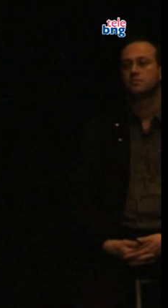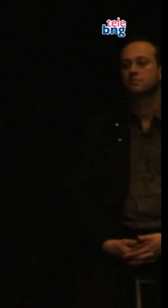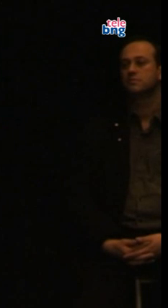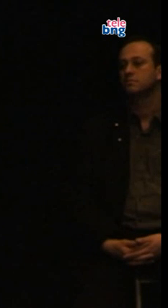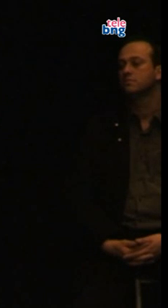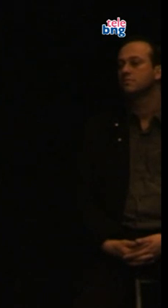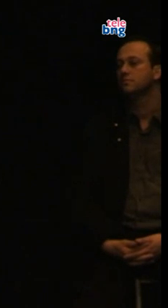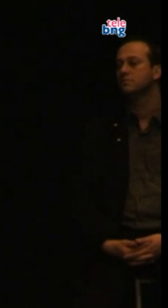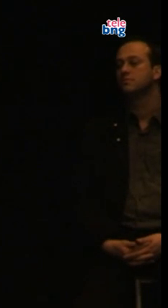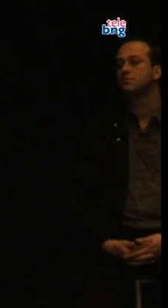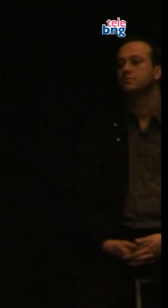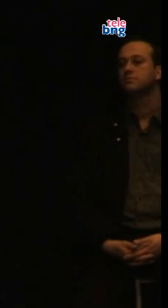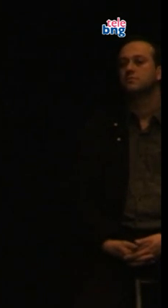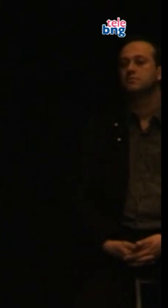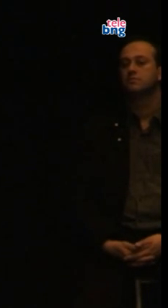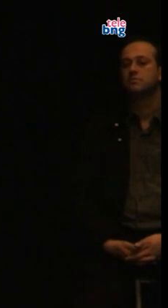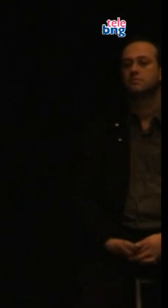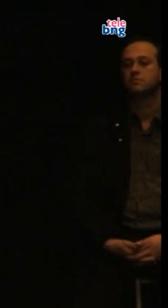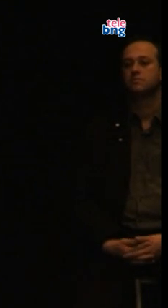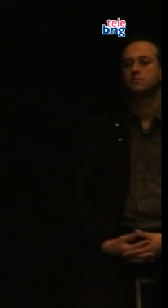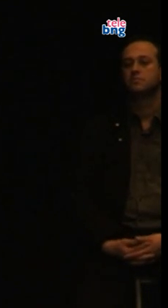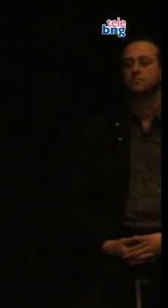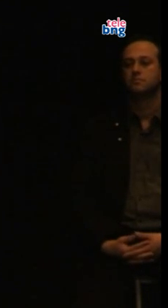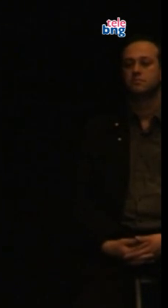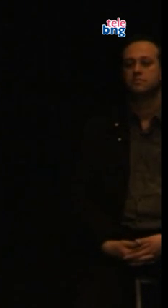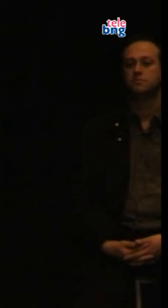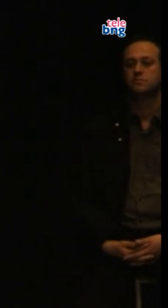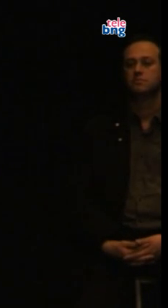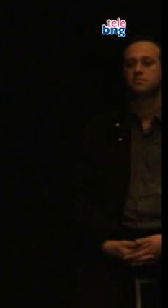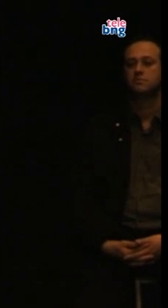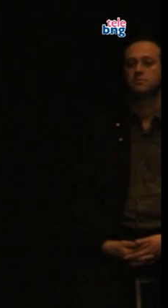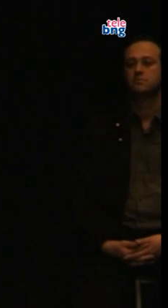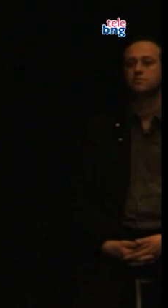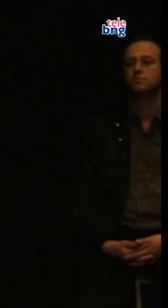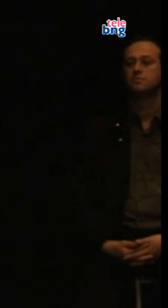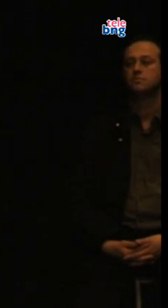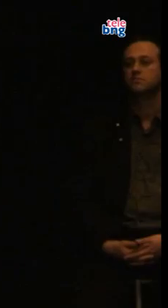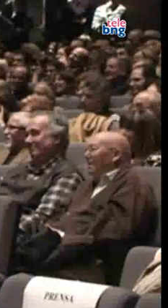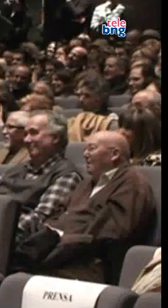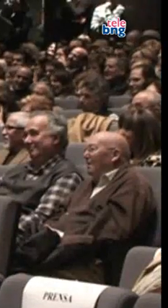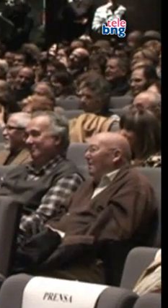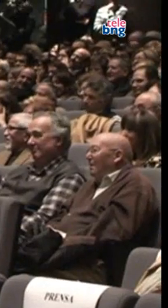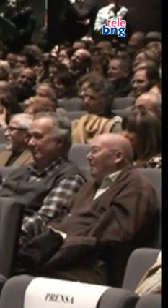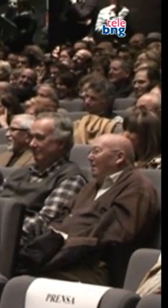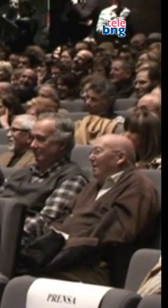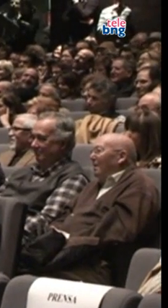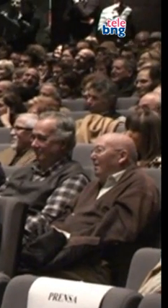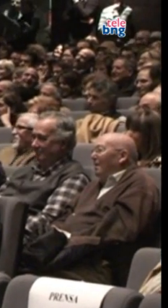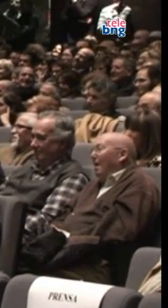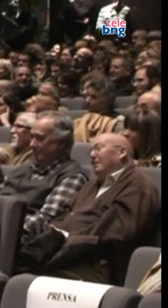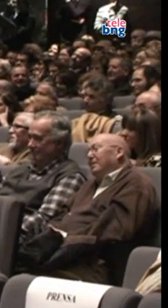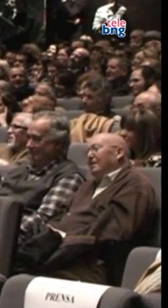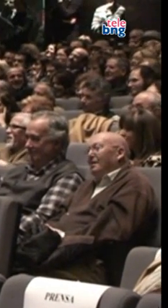nacín, onde vivo, disfruto do meu lecer, fago as miñas compras e onde traballo. Nacionalistas